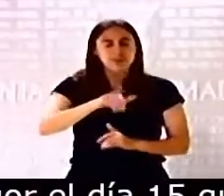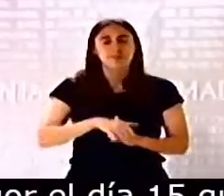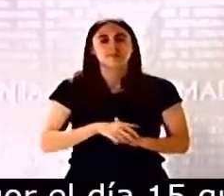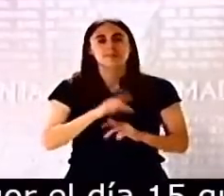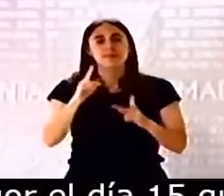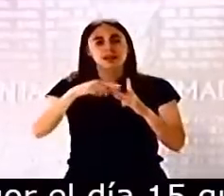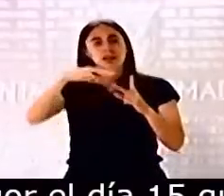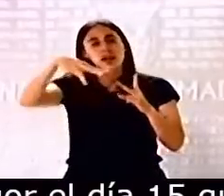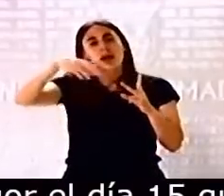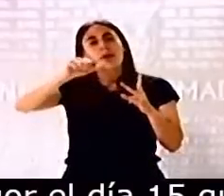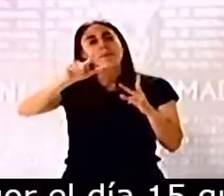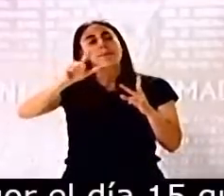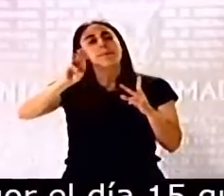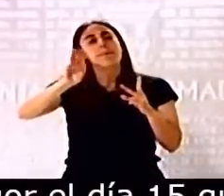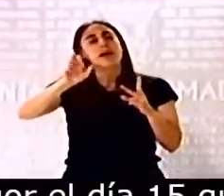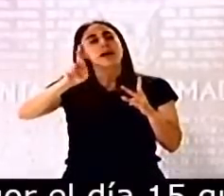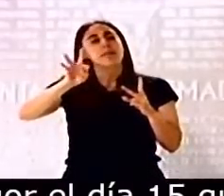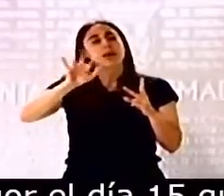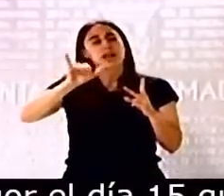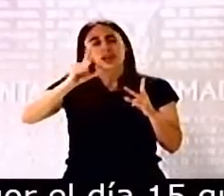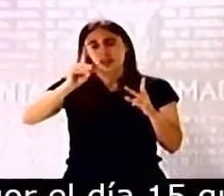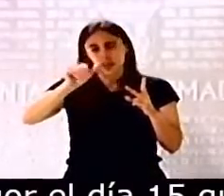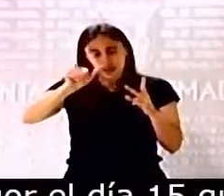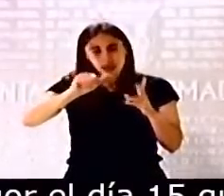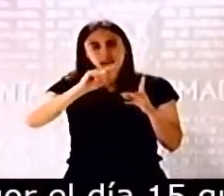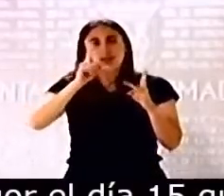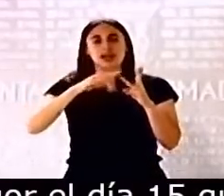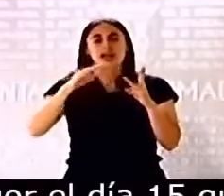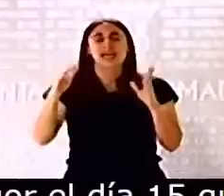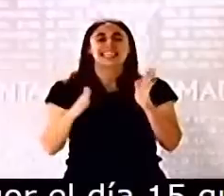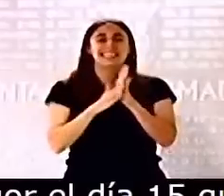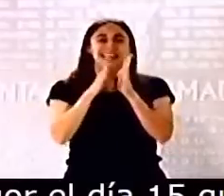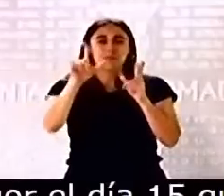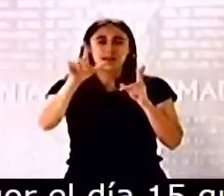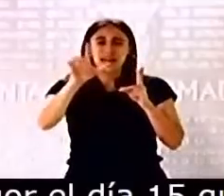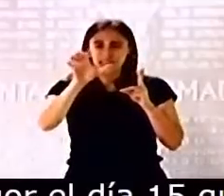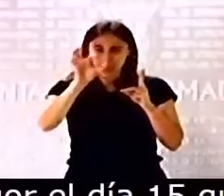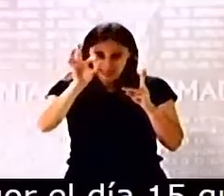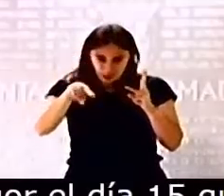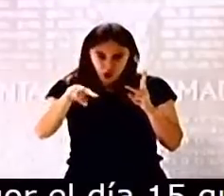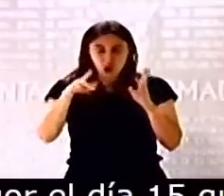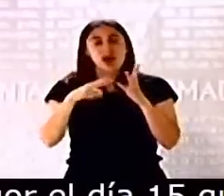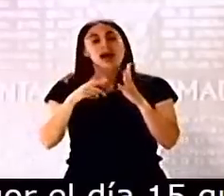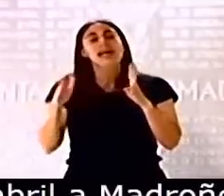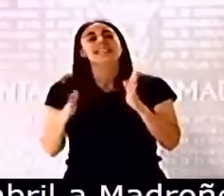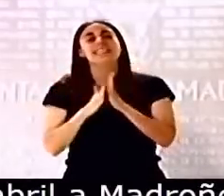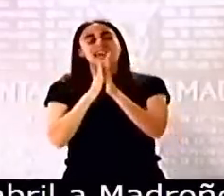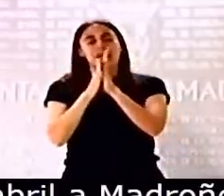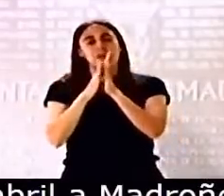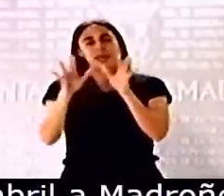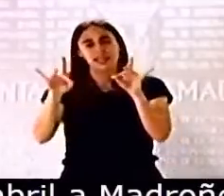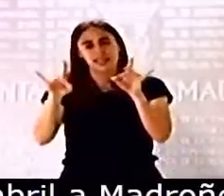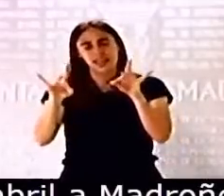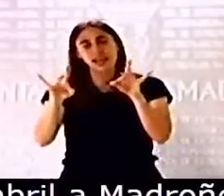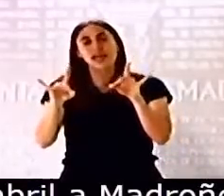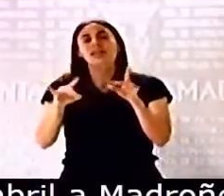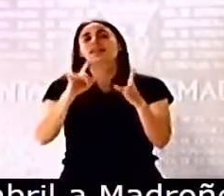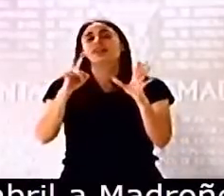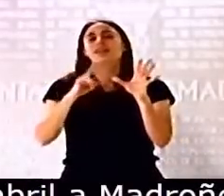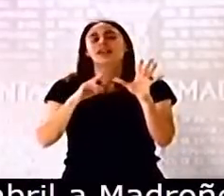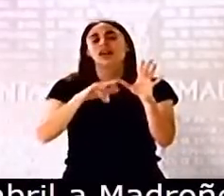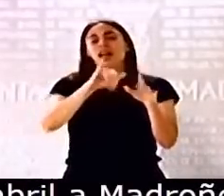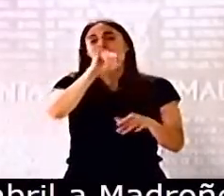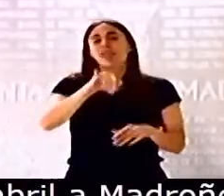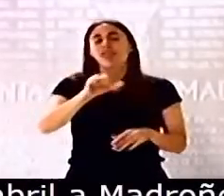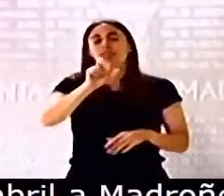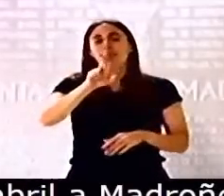de Malpartida de Cáceres, de Salvaleón, de Salvatierra de los Barros y de Zarza de